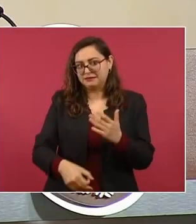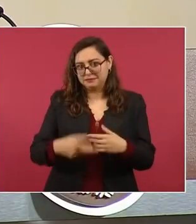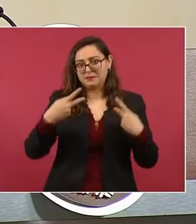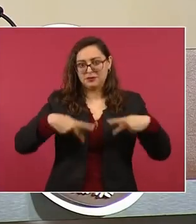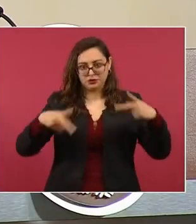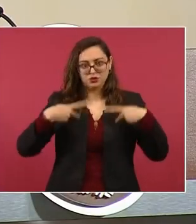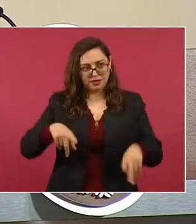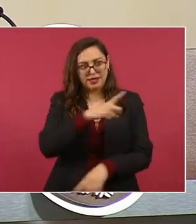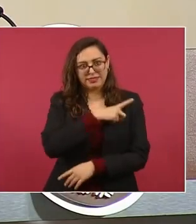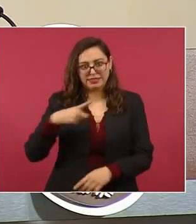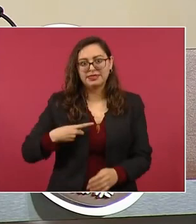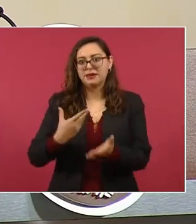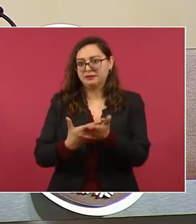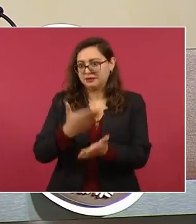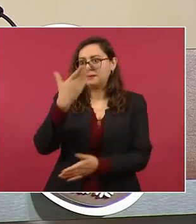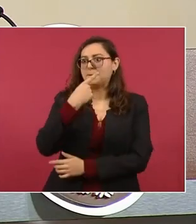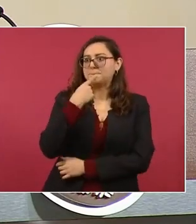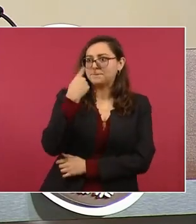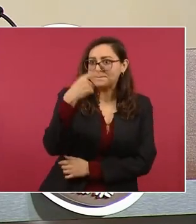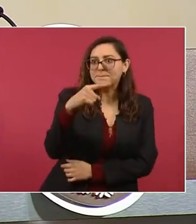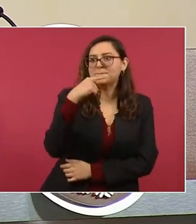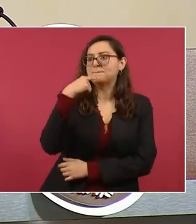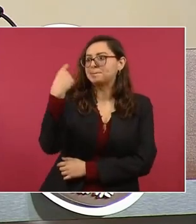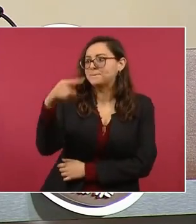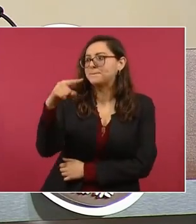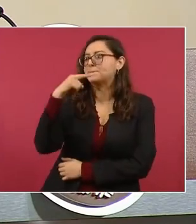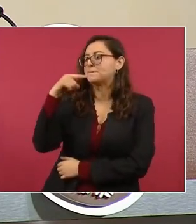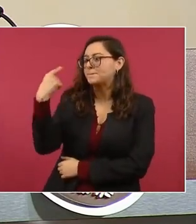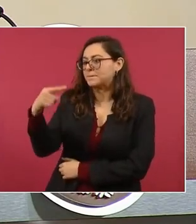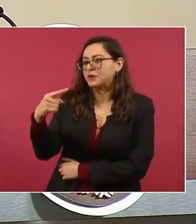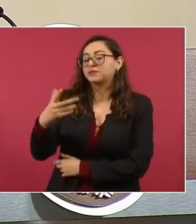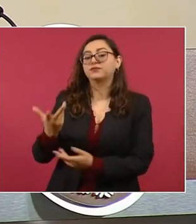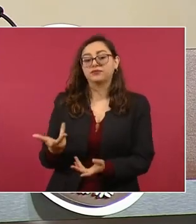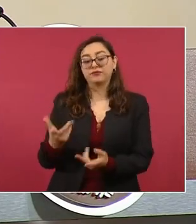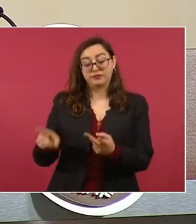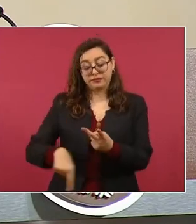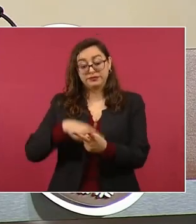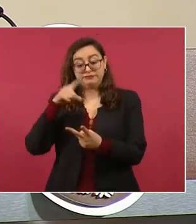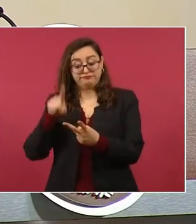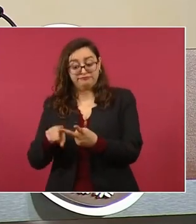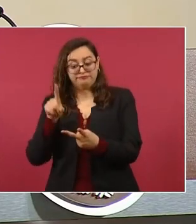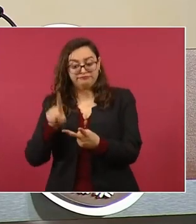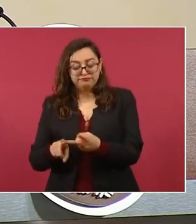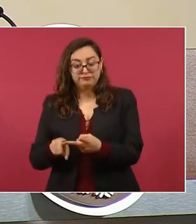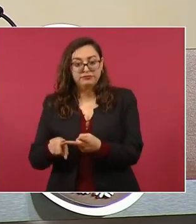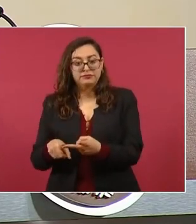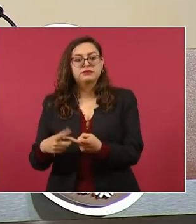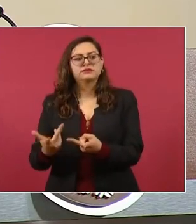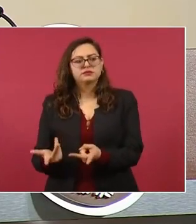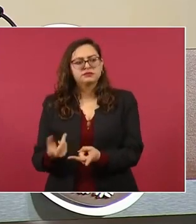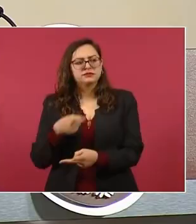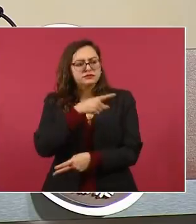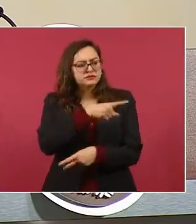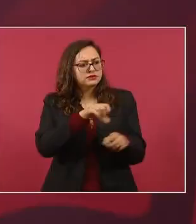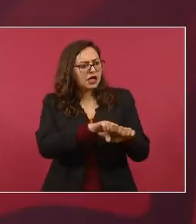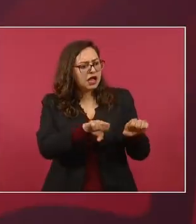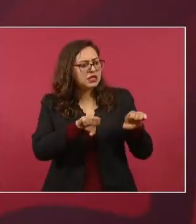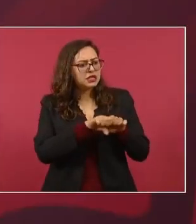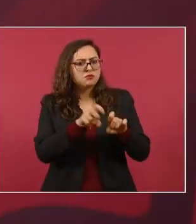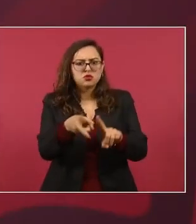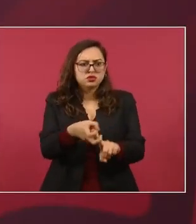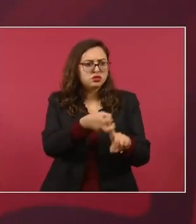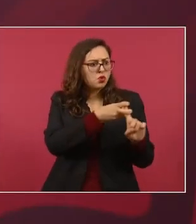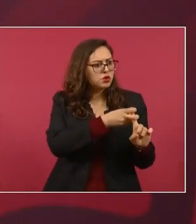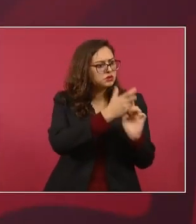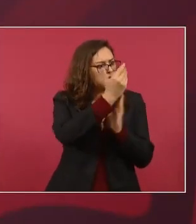estado dando seguimiento al delito de secuestro y que han tenido, como aquí lo vimos, buenos resultados y